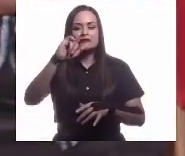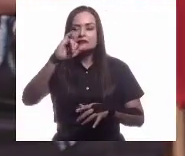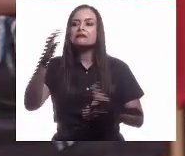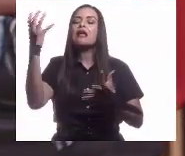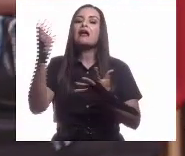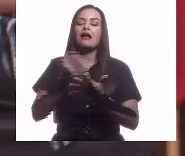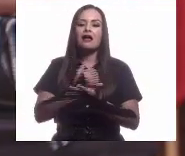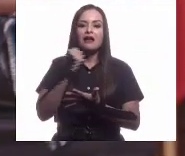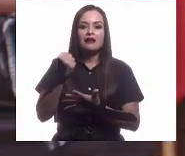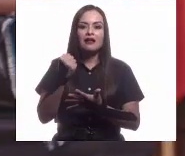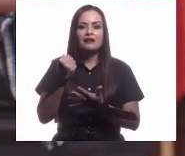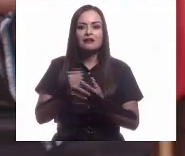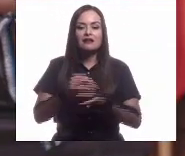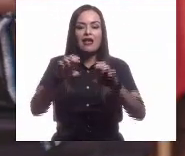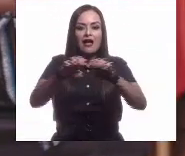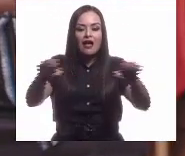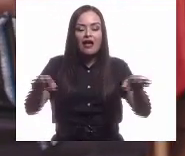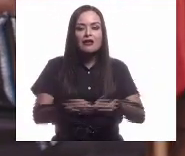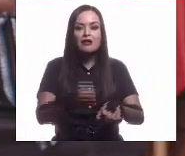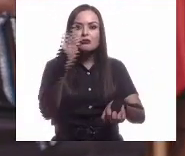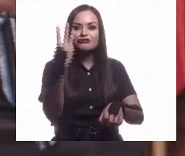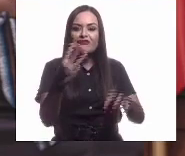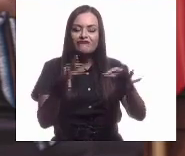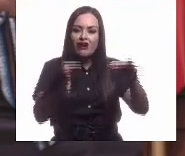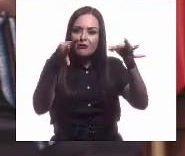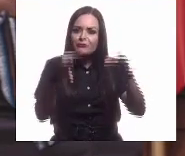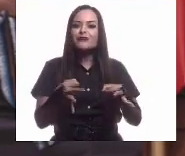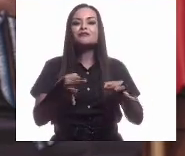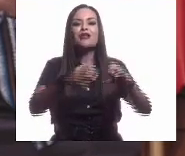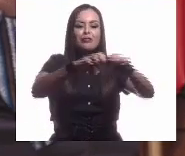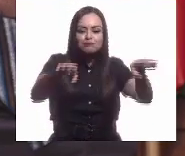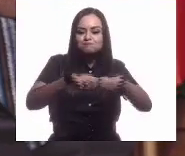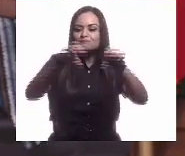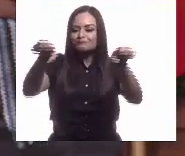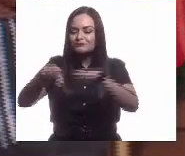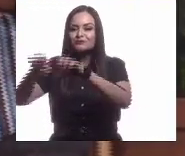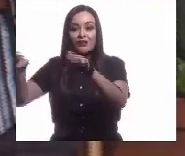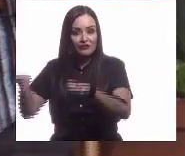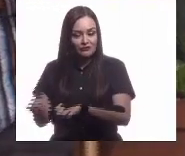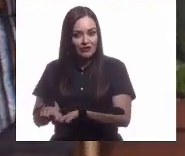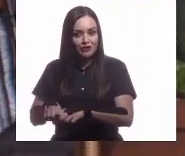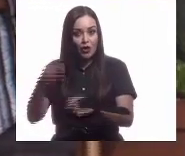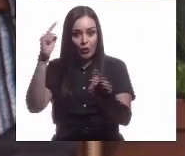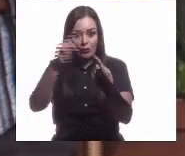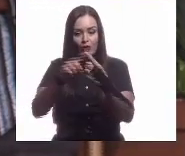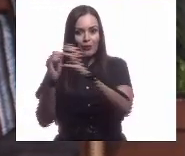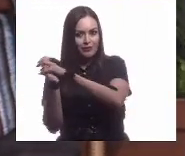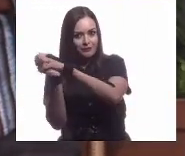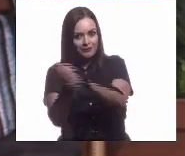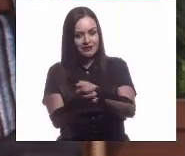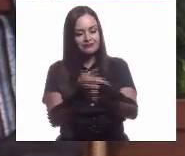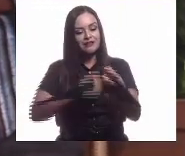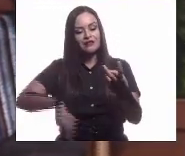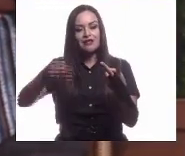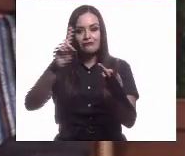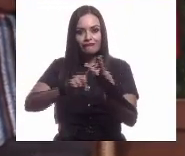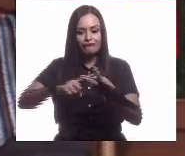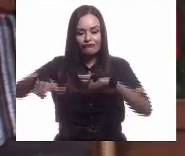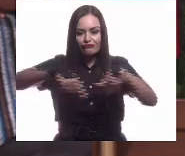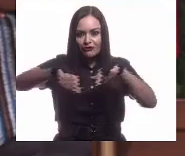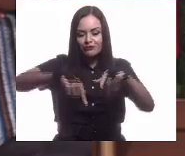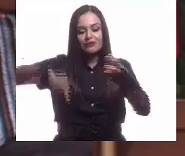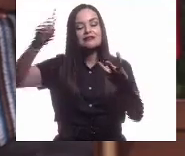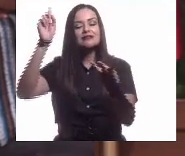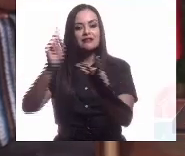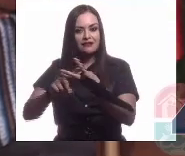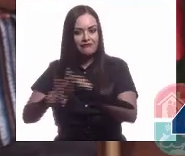Logramos traer 3 equipos profesionales. Logramos traer un equipo de béisbol, un equipo de fútbol y